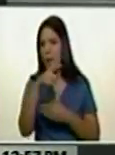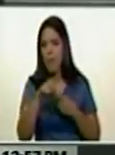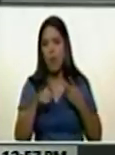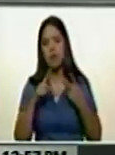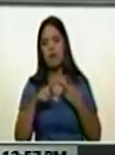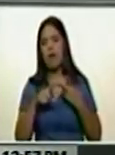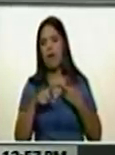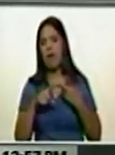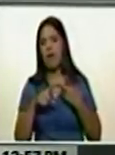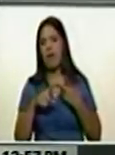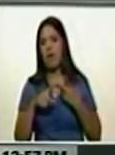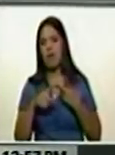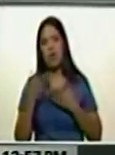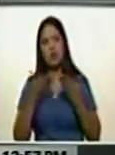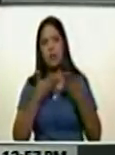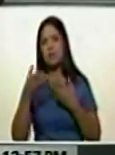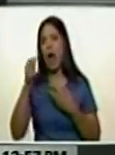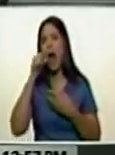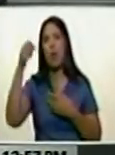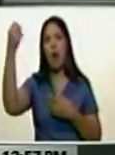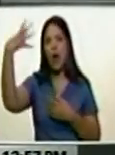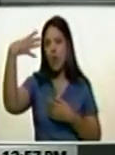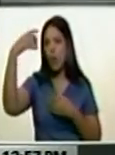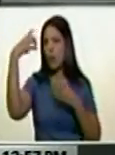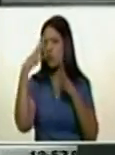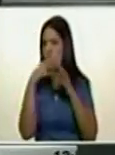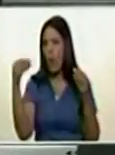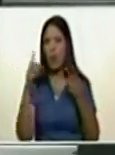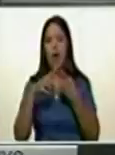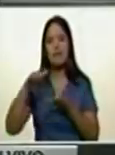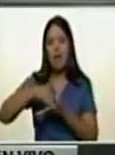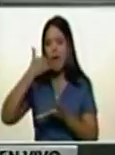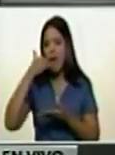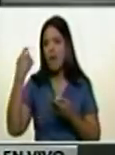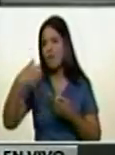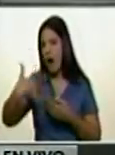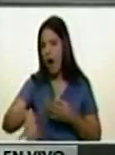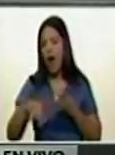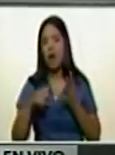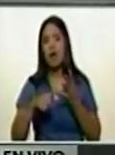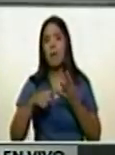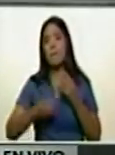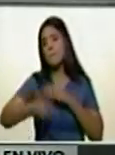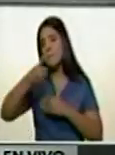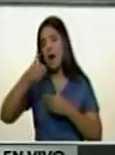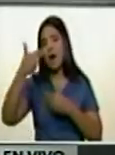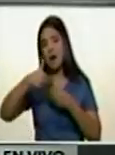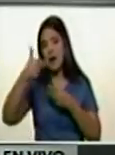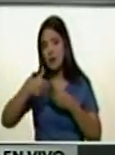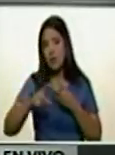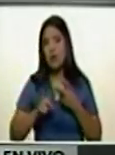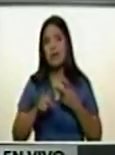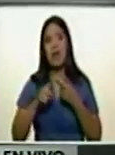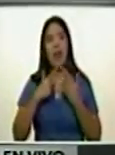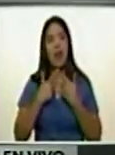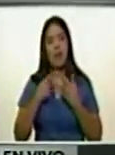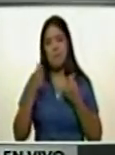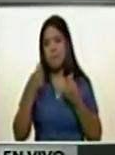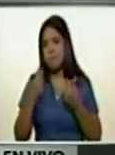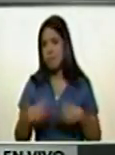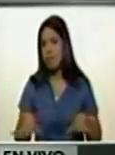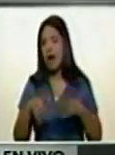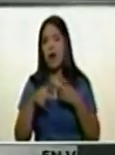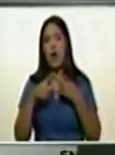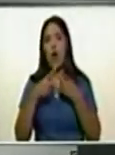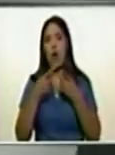de los servicios públicos, el agua, la electricidad, la telefonía, el aumento de la gasolina, la liberación de precios, la eliminación del